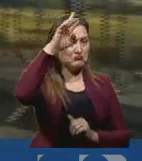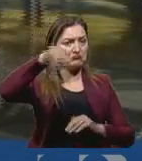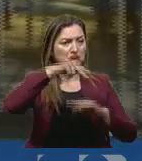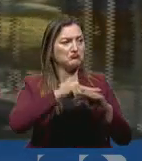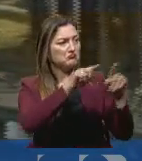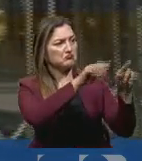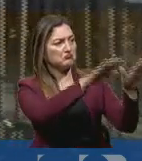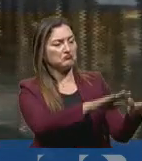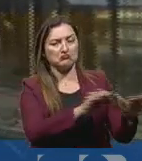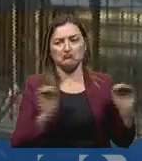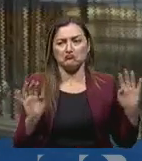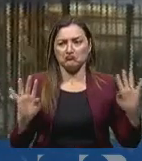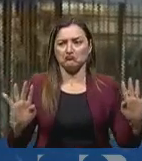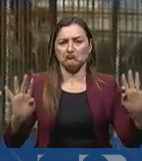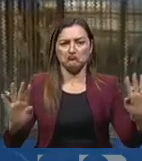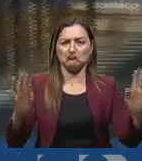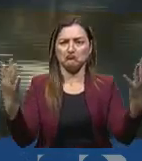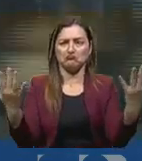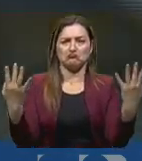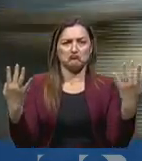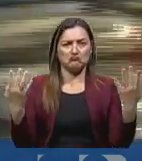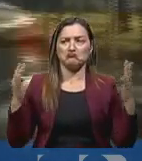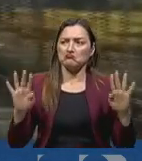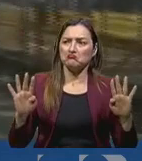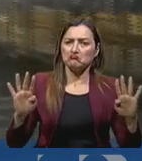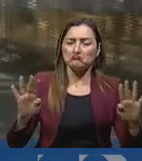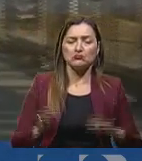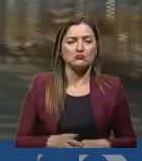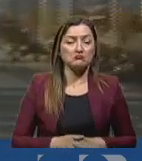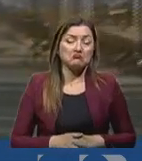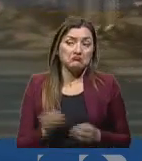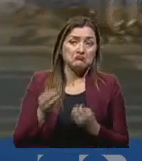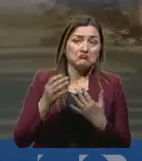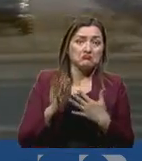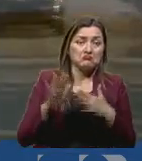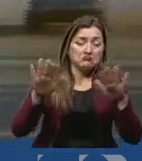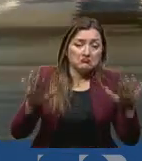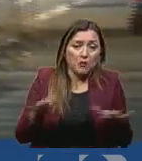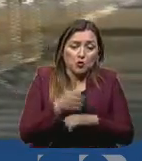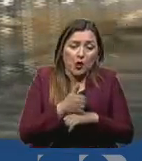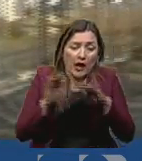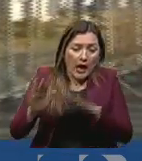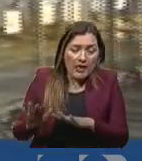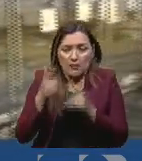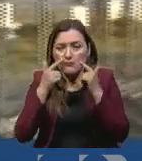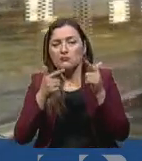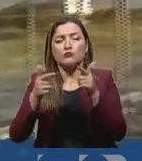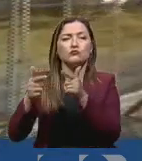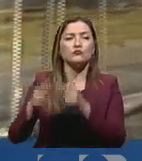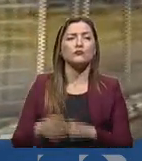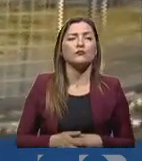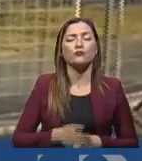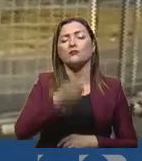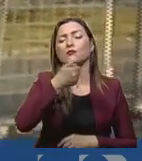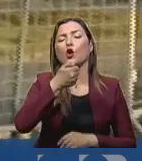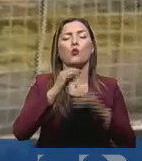hasta el momento no se han presentado mayores novedades sin embargo la custodia permanecerá en este punto han dicho las autoridades en efecto nosotros conversamos